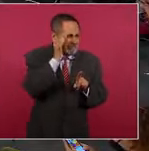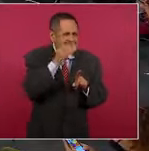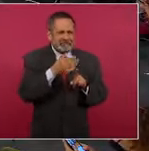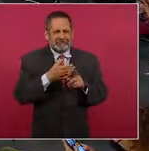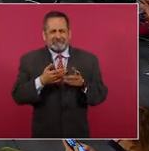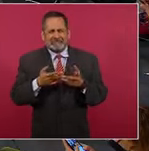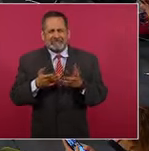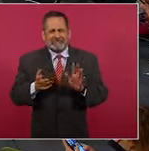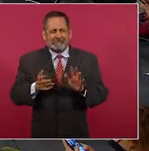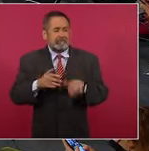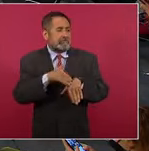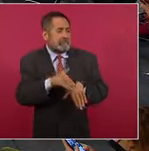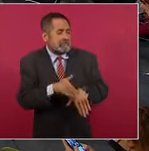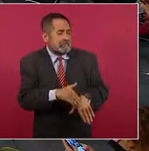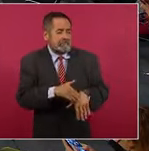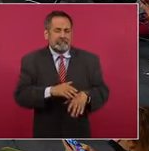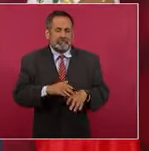y a todo dicen que sí,